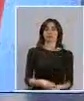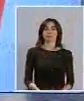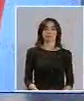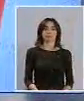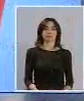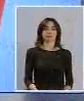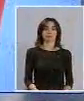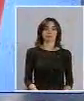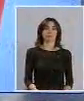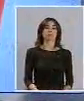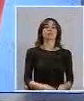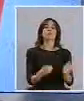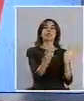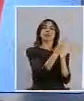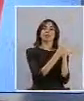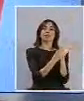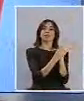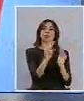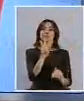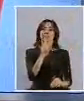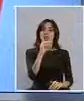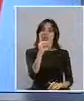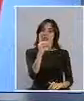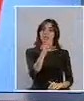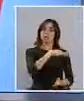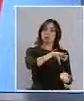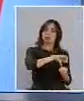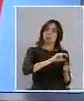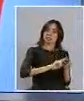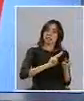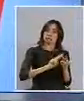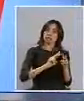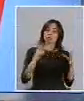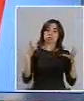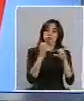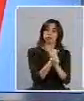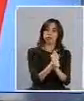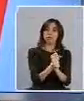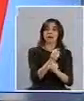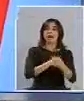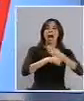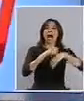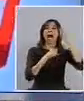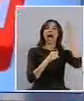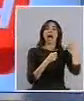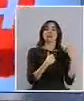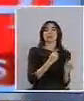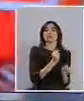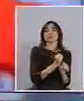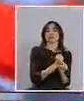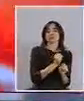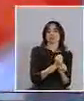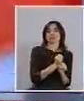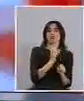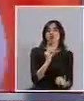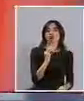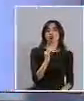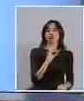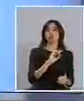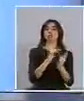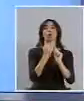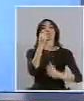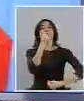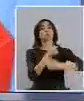Bueno, la animación digital es una tendencia que se impone en nuestro país aceleradamente. Lo que hace unos años era un oficio, hoy se ha transformado en una